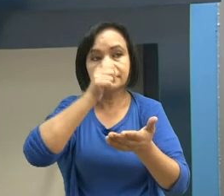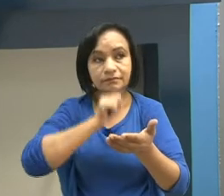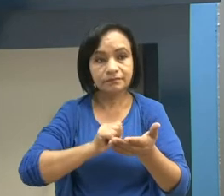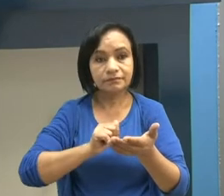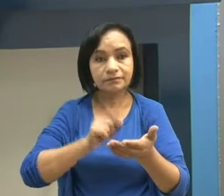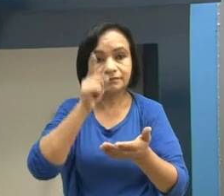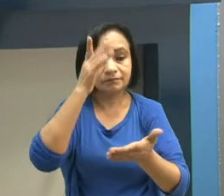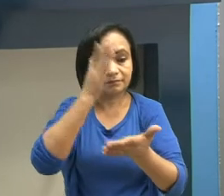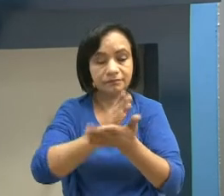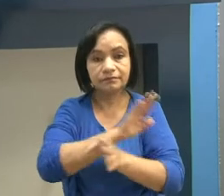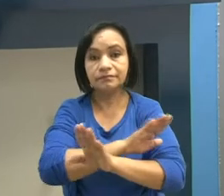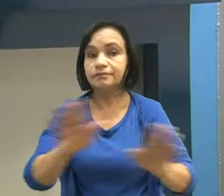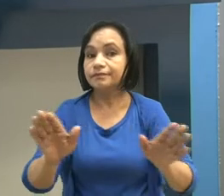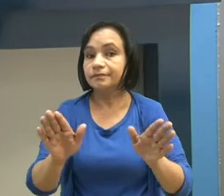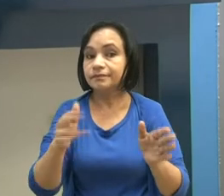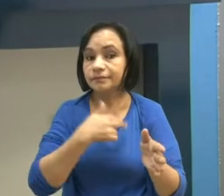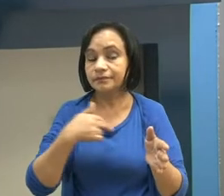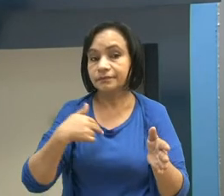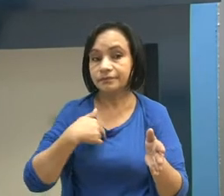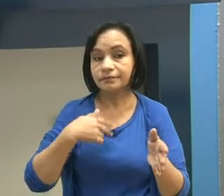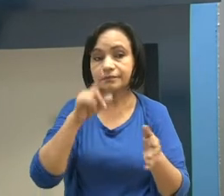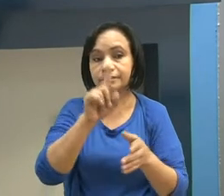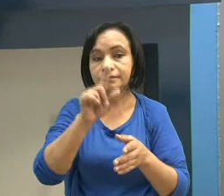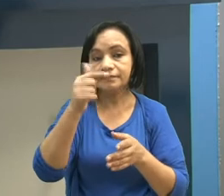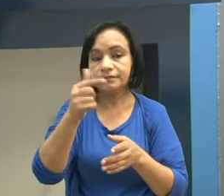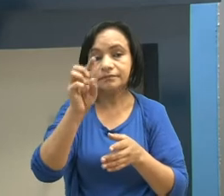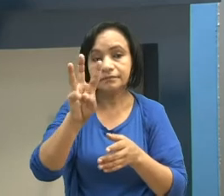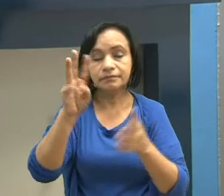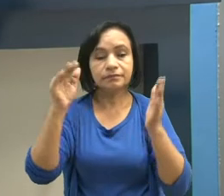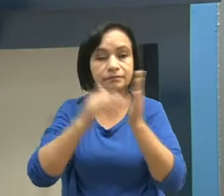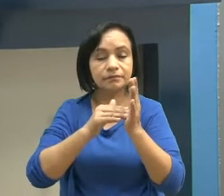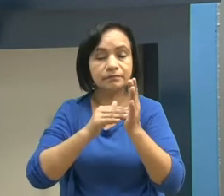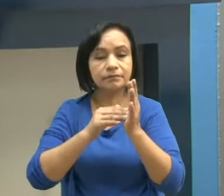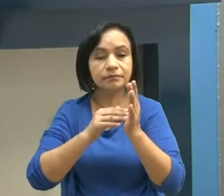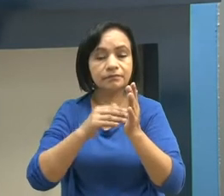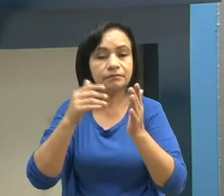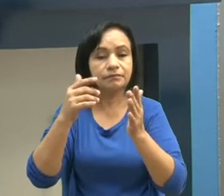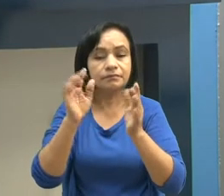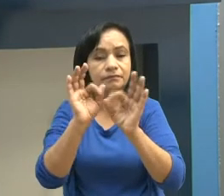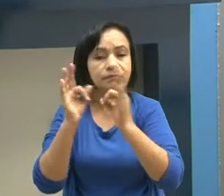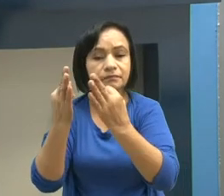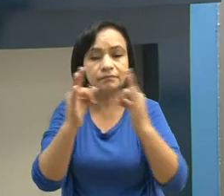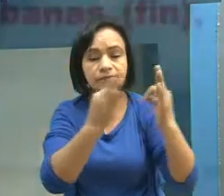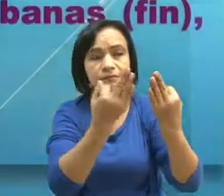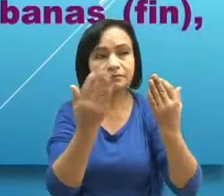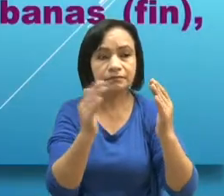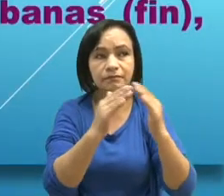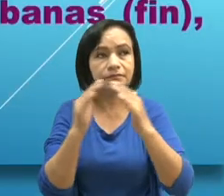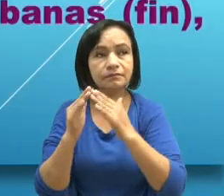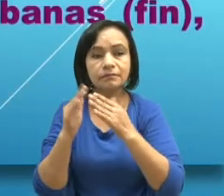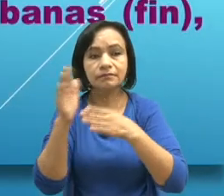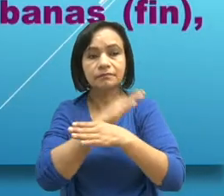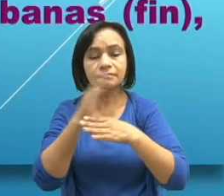que una vez que finalicen, vamos a atender a unas 173.300 familias. Esto es en varias ciudades, además, simultáneamente. Sí, hay varias